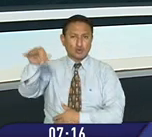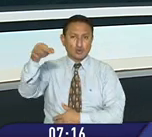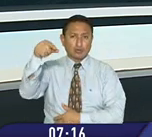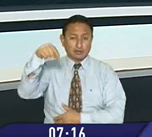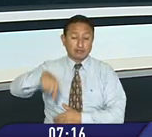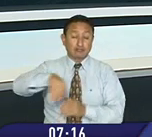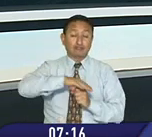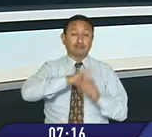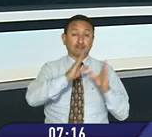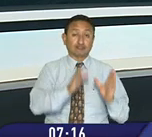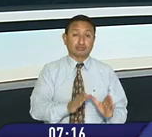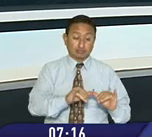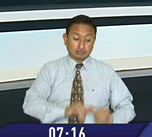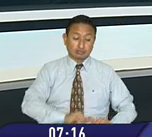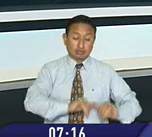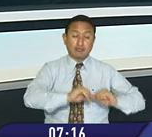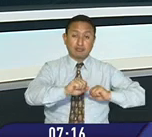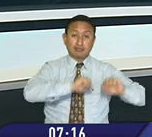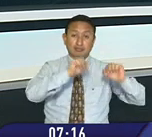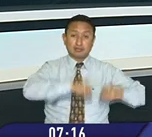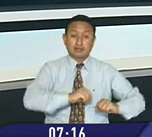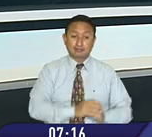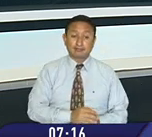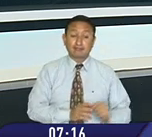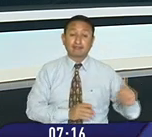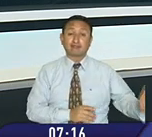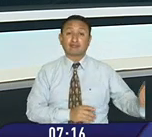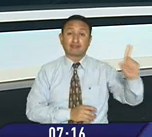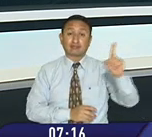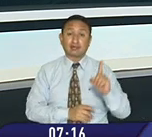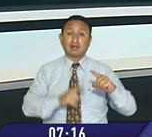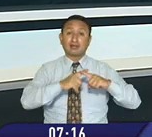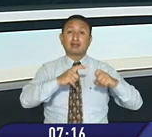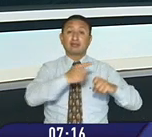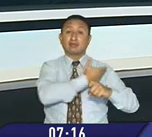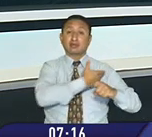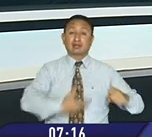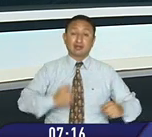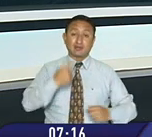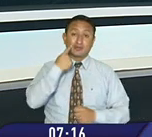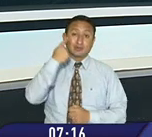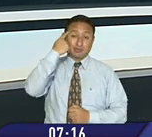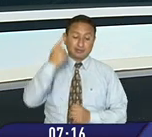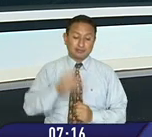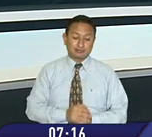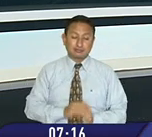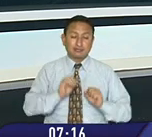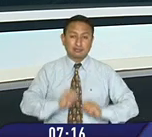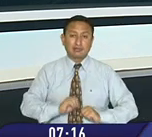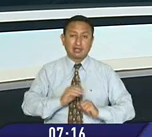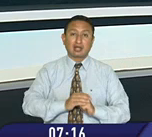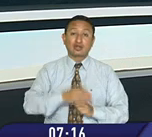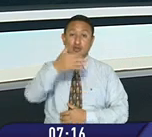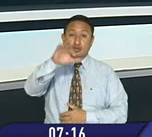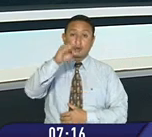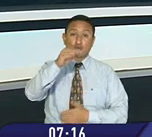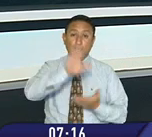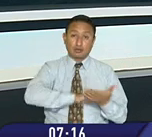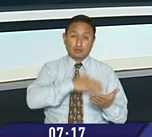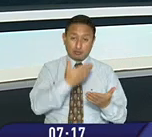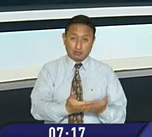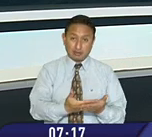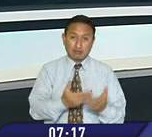Cancillería continúe con el trámite de extradición del expresidente Rafael Correa. La traducción del documento es lo que estaría tomando